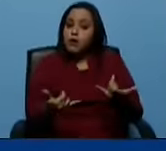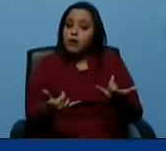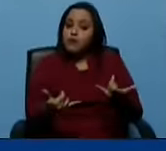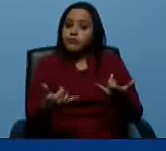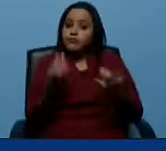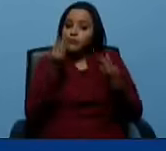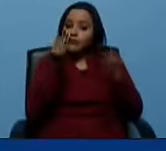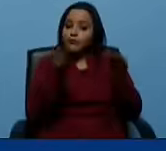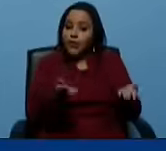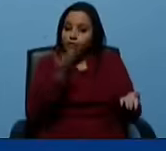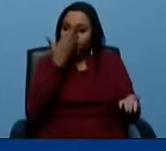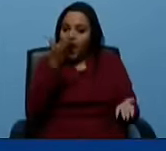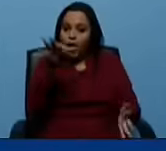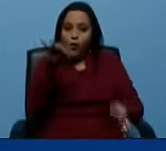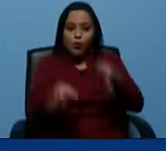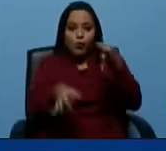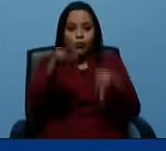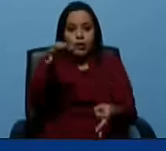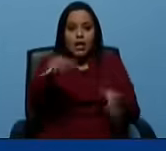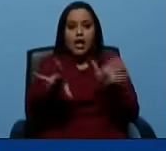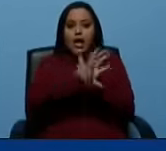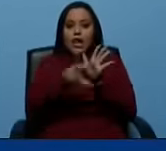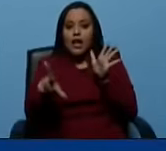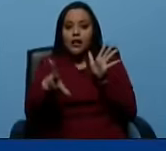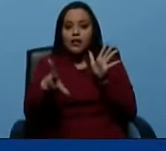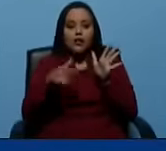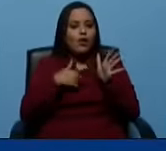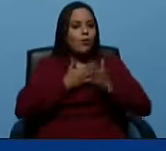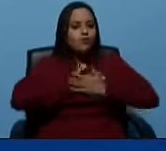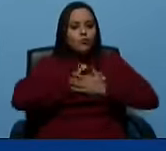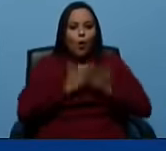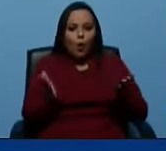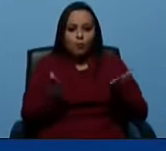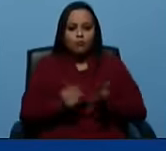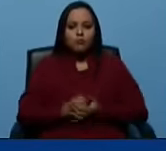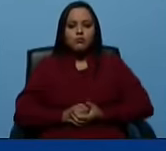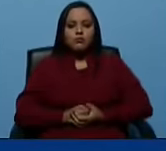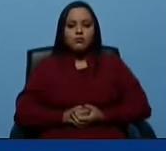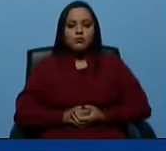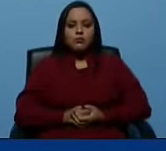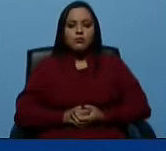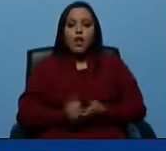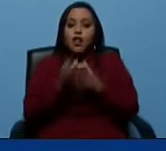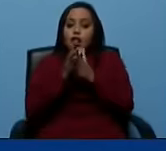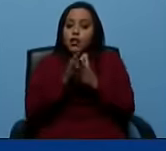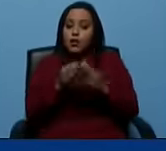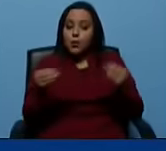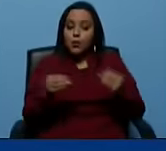justicia, con la ley, y me he puesto a la orden de todos los